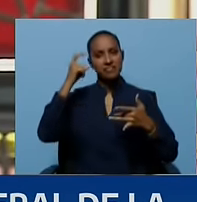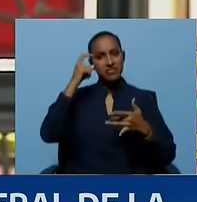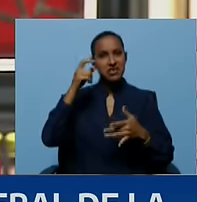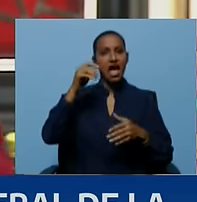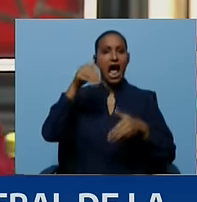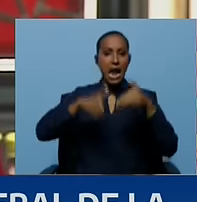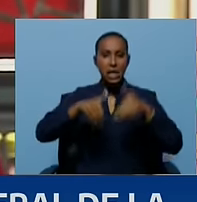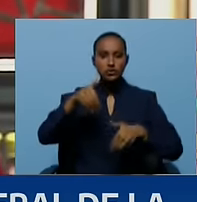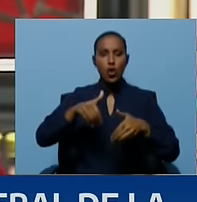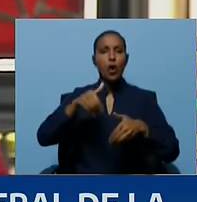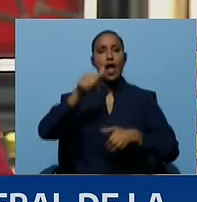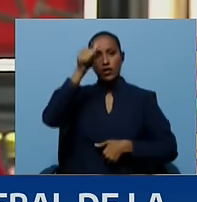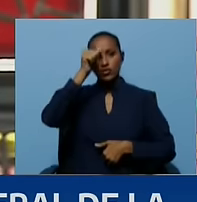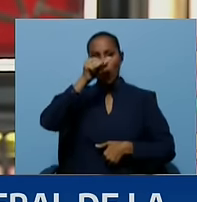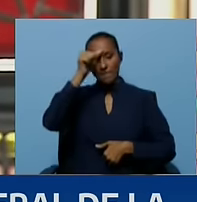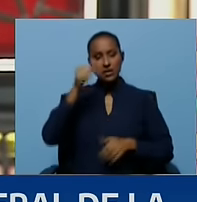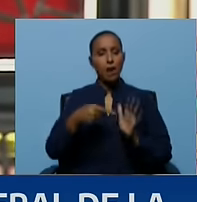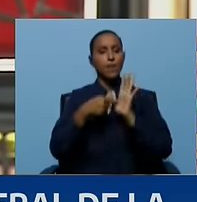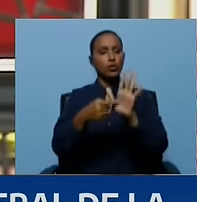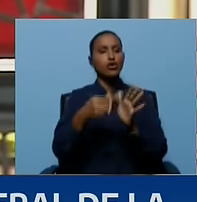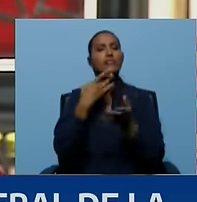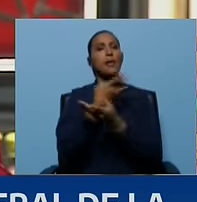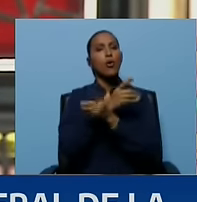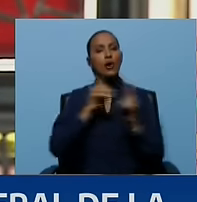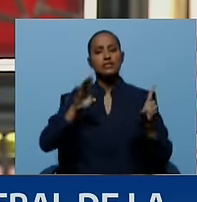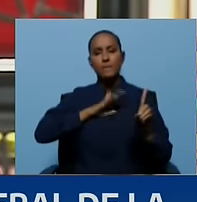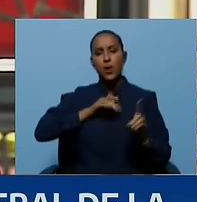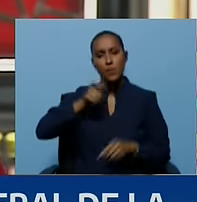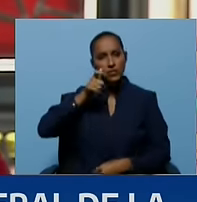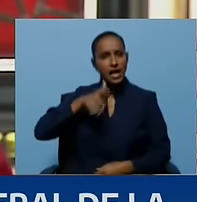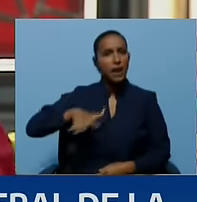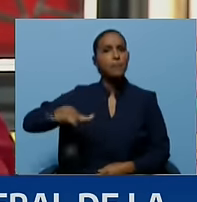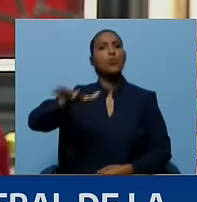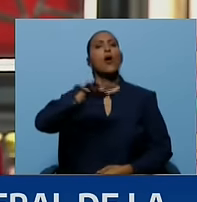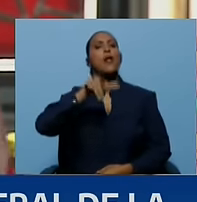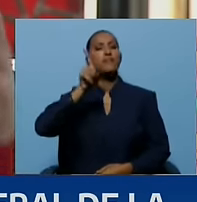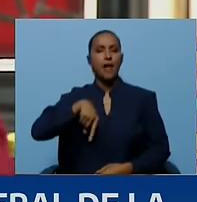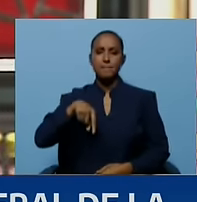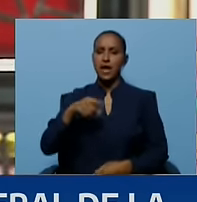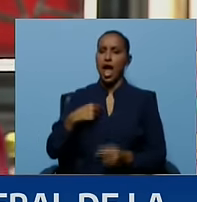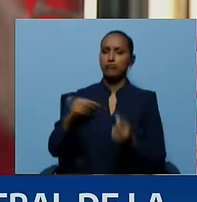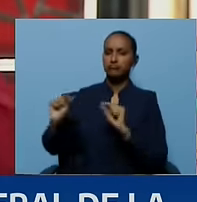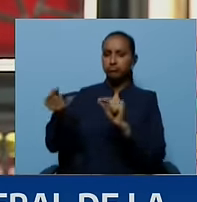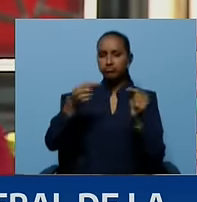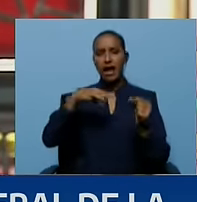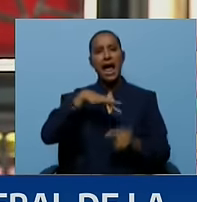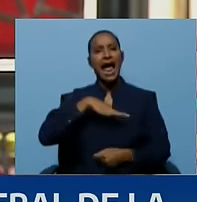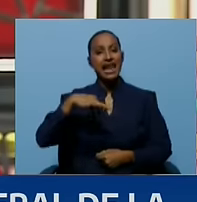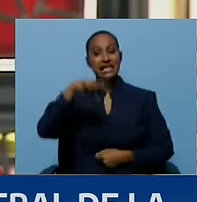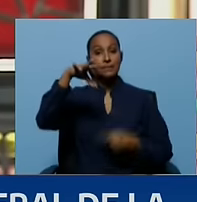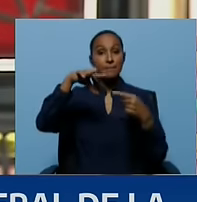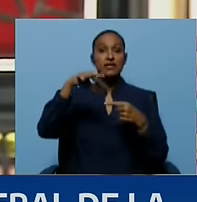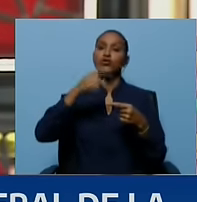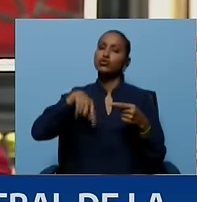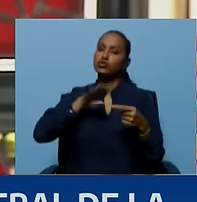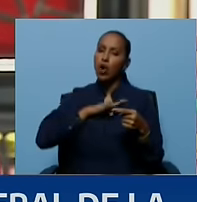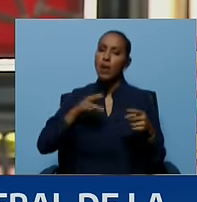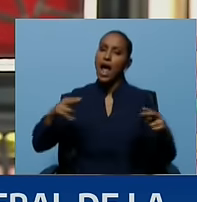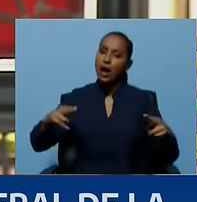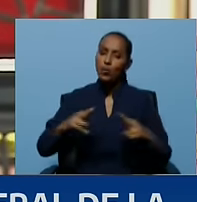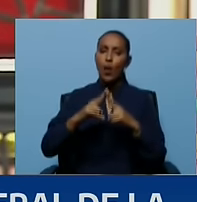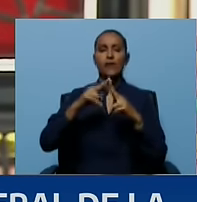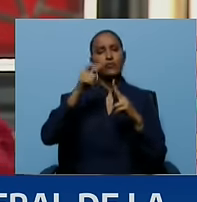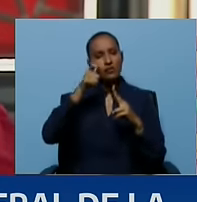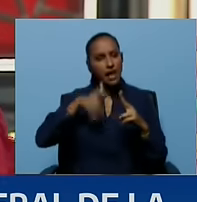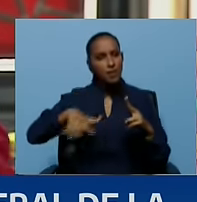democracia venezolana, pero también una jornada que recoge el espíritu asambleario, que recoge el reencuentro de nuestro pueblo, y que no